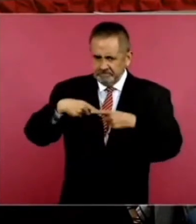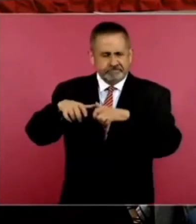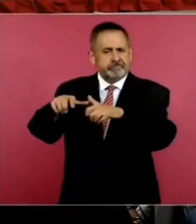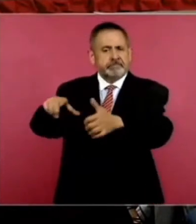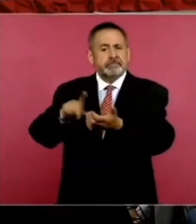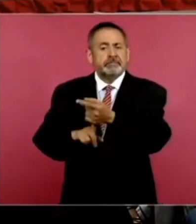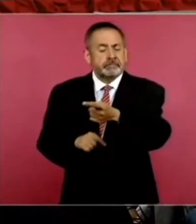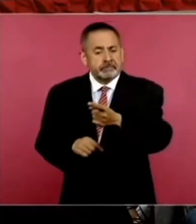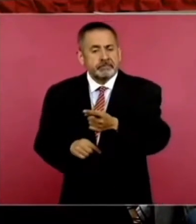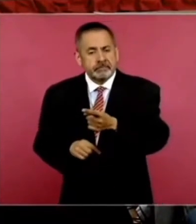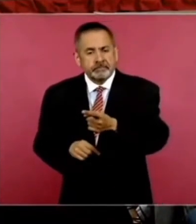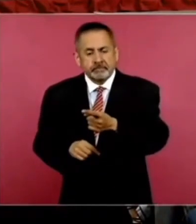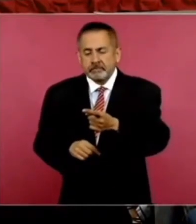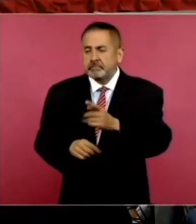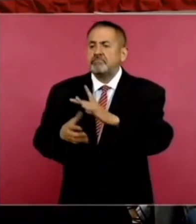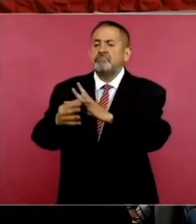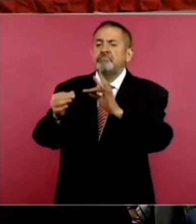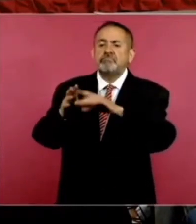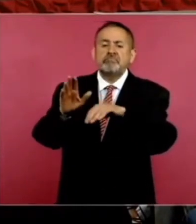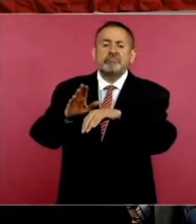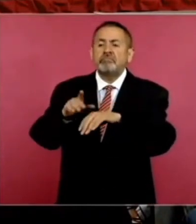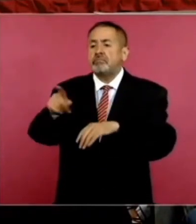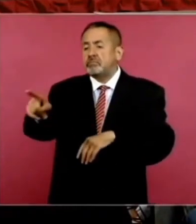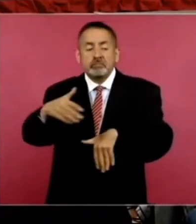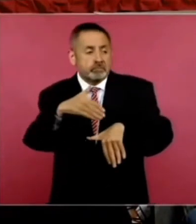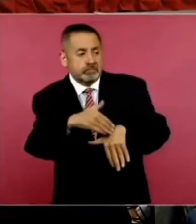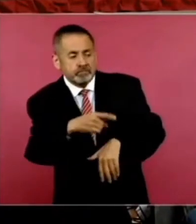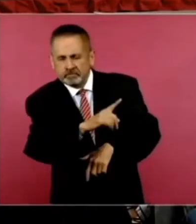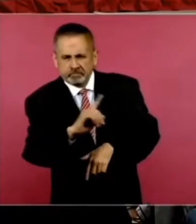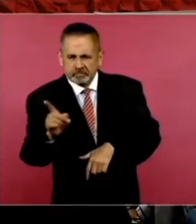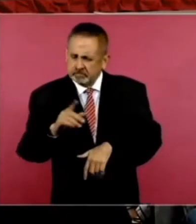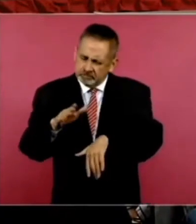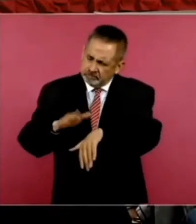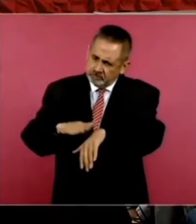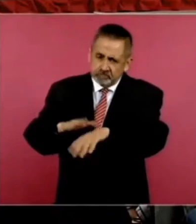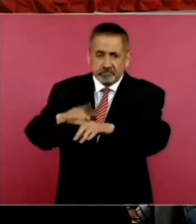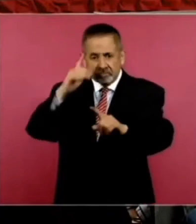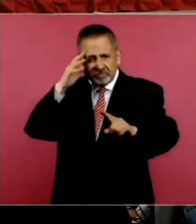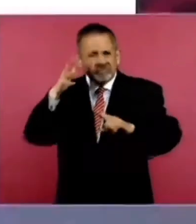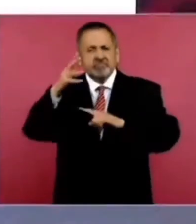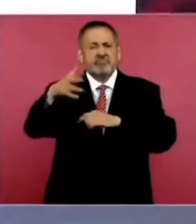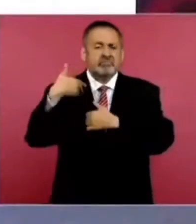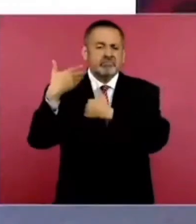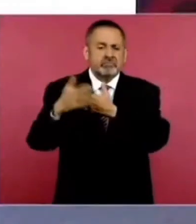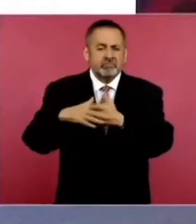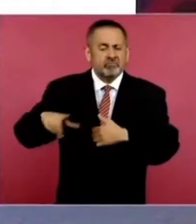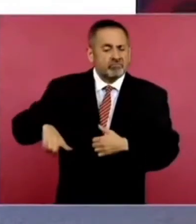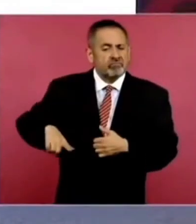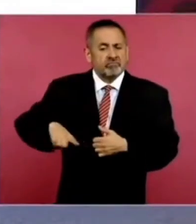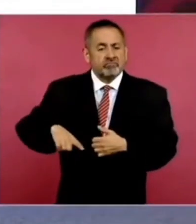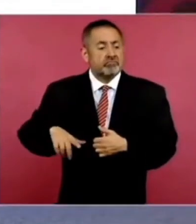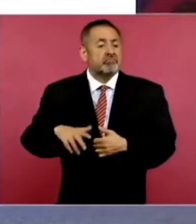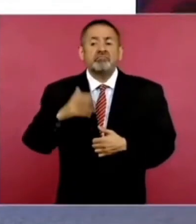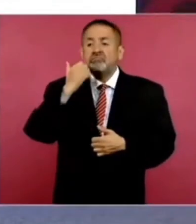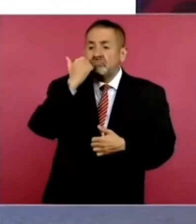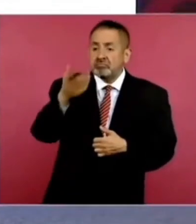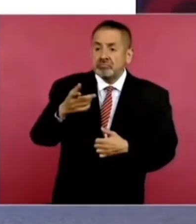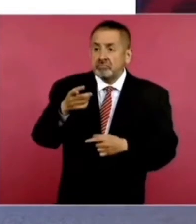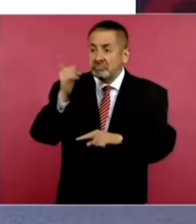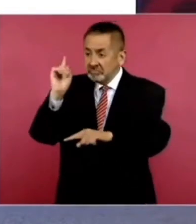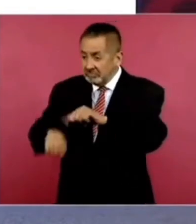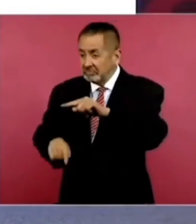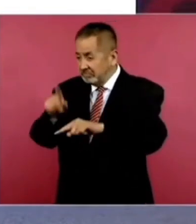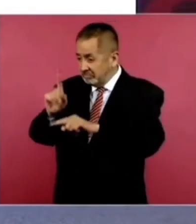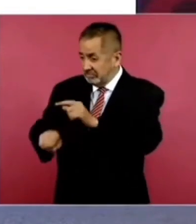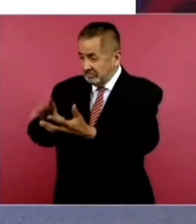los dispenso de toda obediencia a sus futuros gobernantes que pretendan entregar nuestros